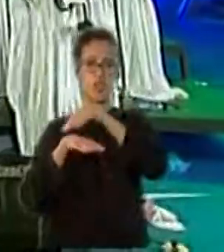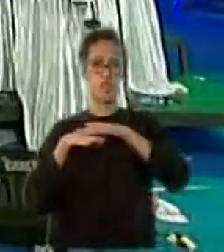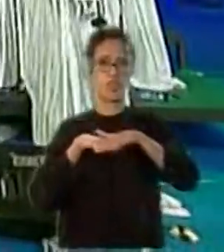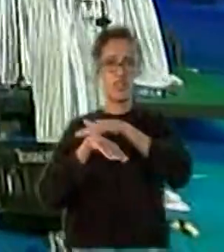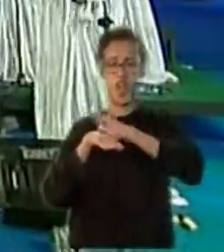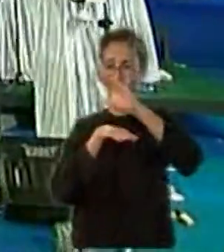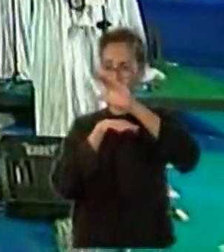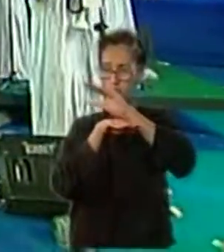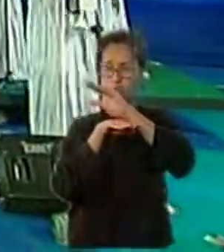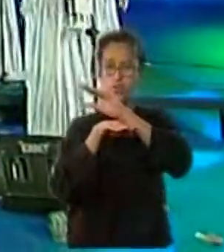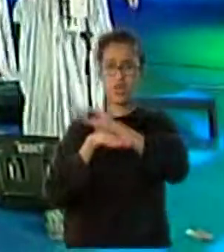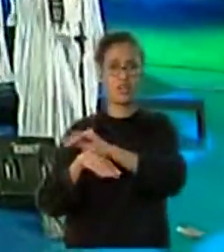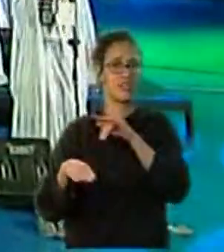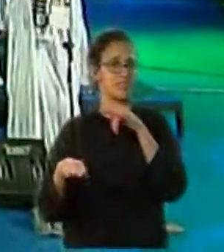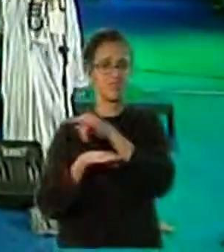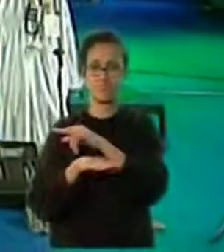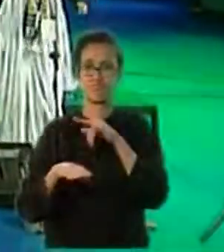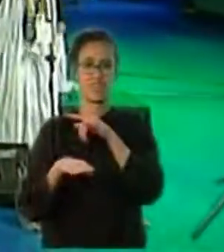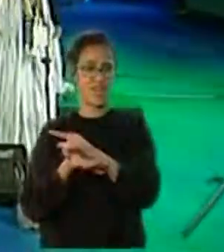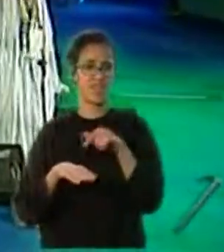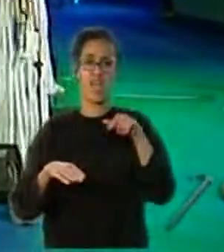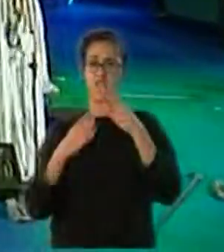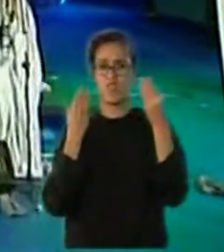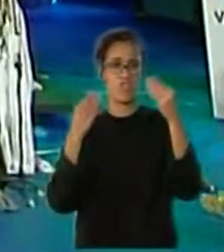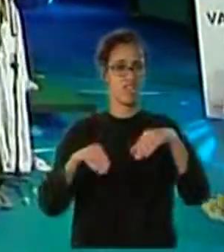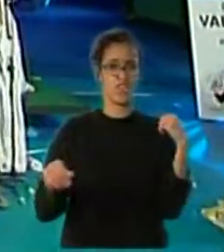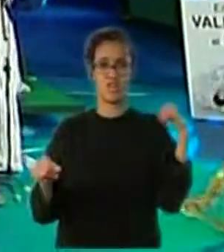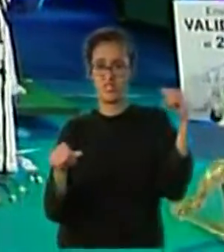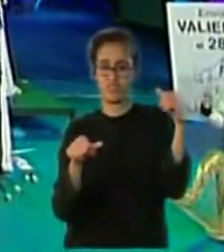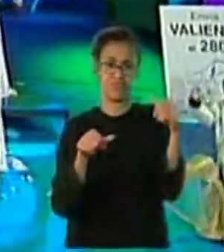nos engaña. Esta historia nunca cambia y es así.